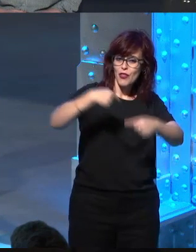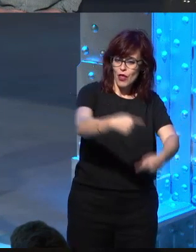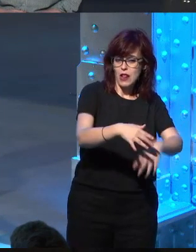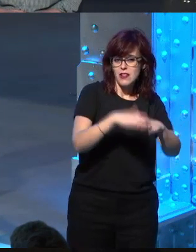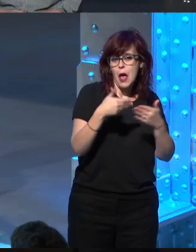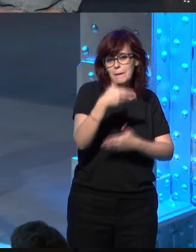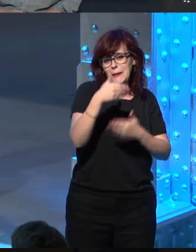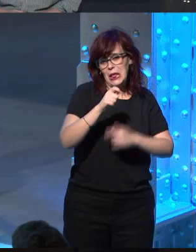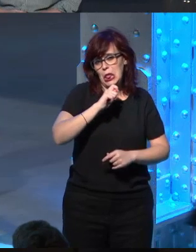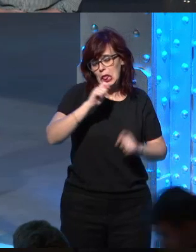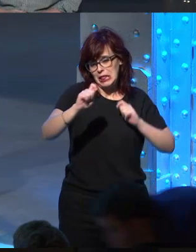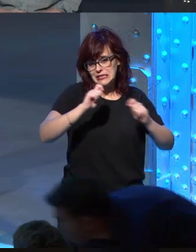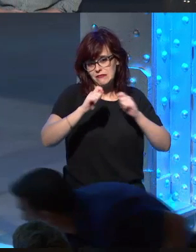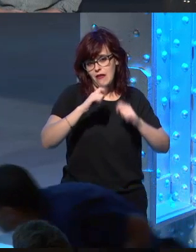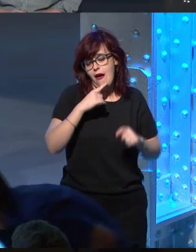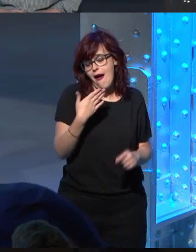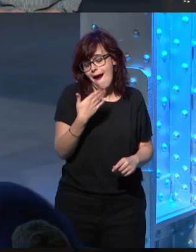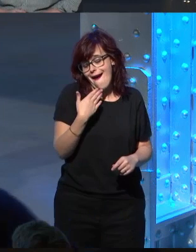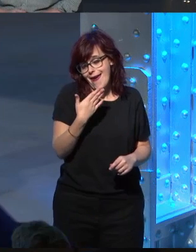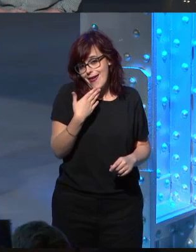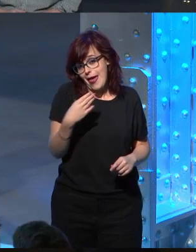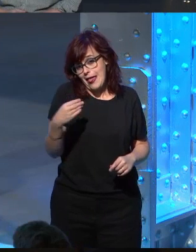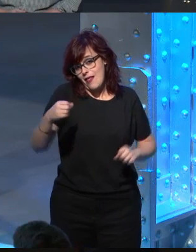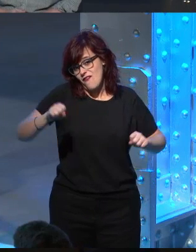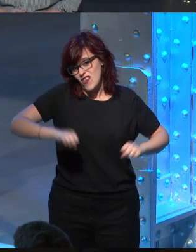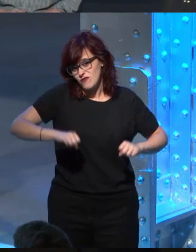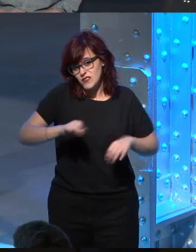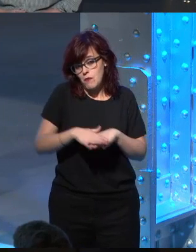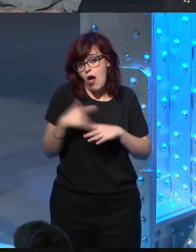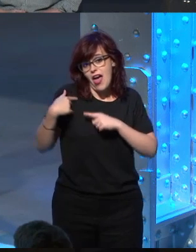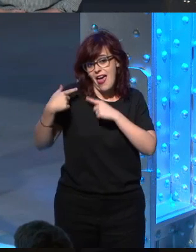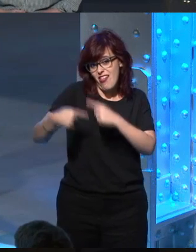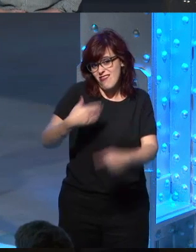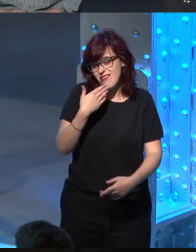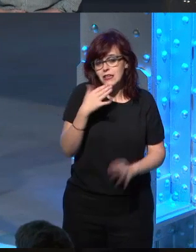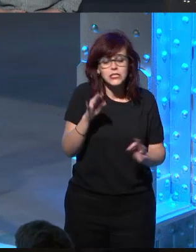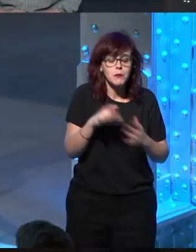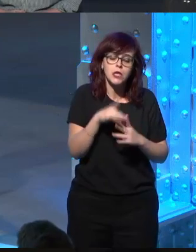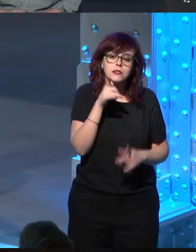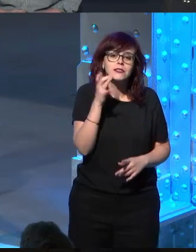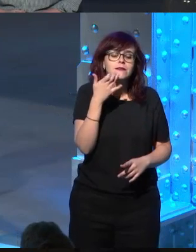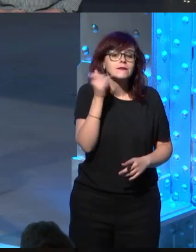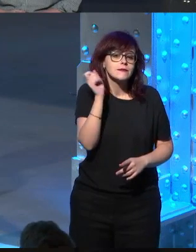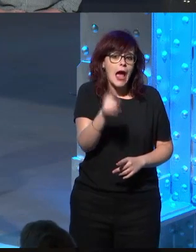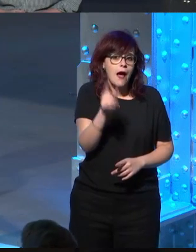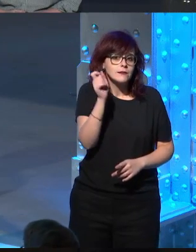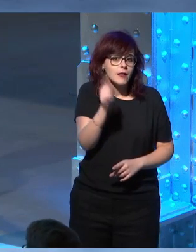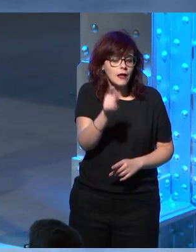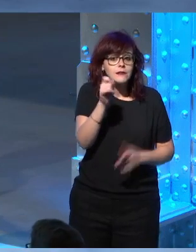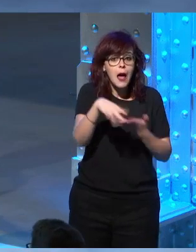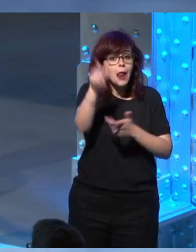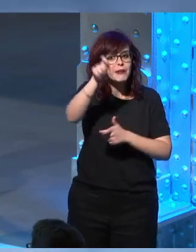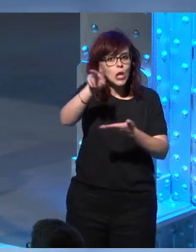periodistas ya viejunos, así, de mi generación. Sí, en fin, es que esto es. Uno, cuántas veces se subestima